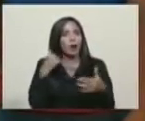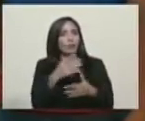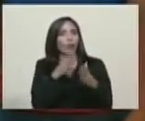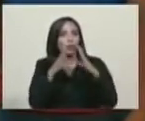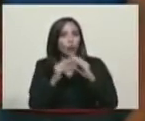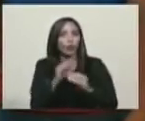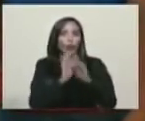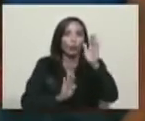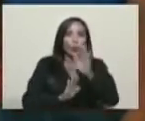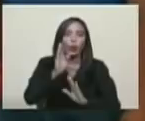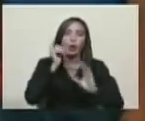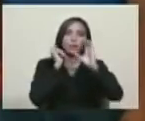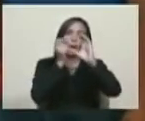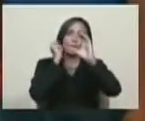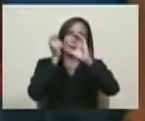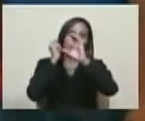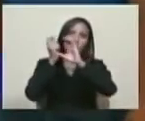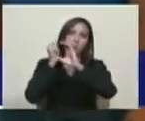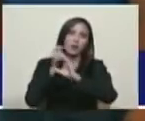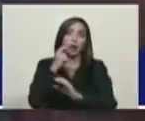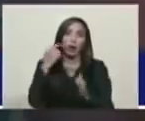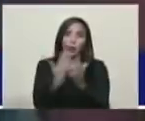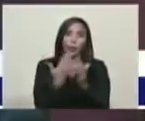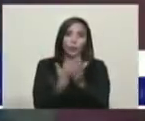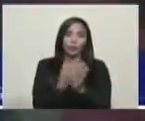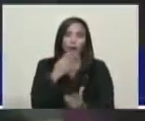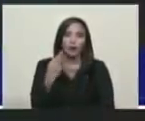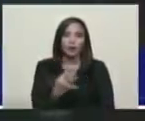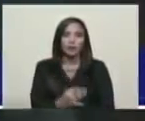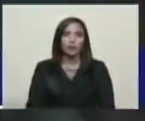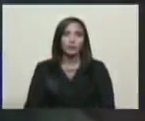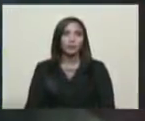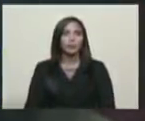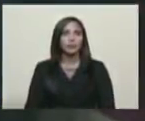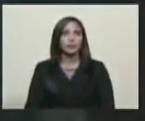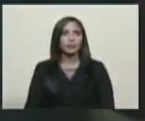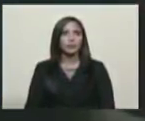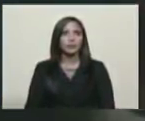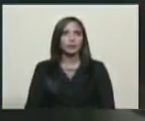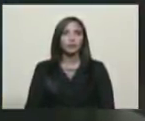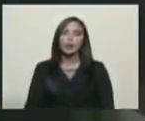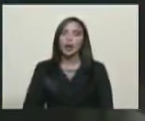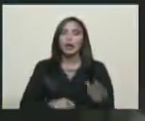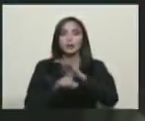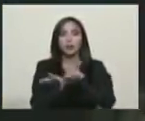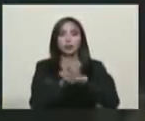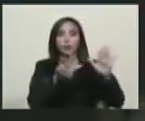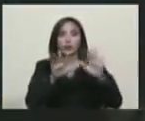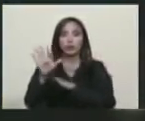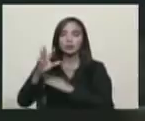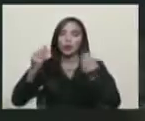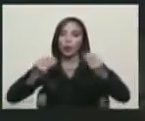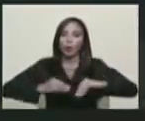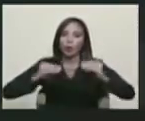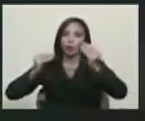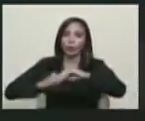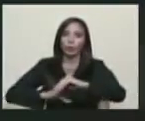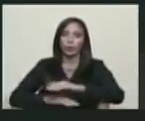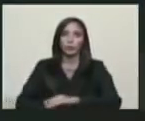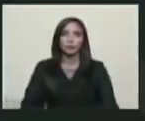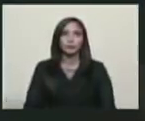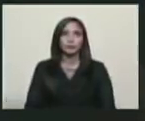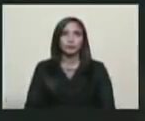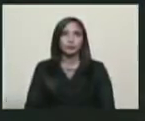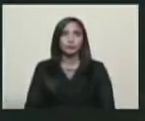y podemos lograr y cristalizar entonces esta firma de las 185 alianzas. Así como fue instrucción de